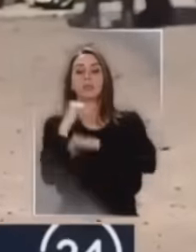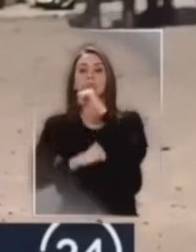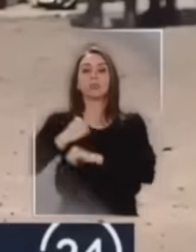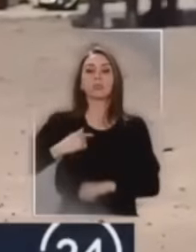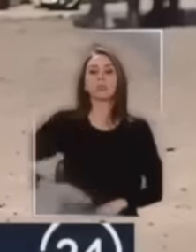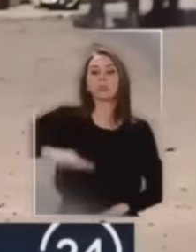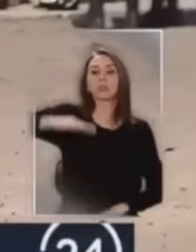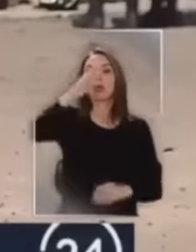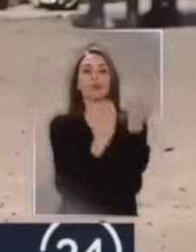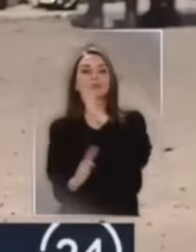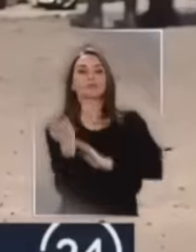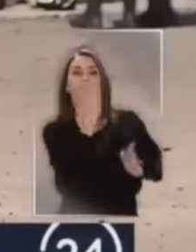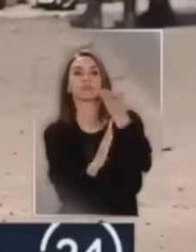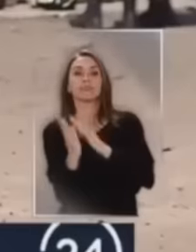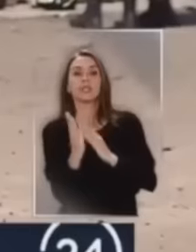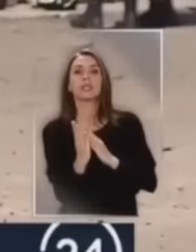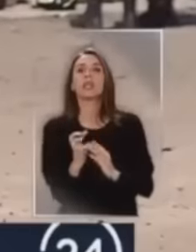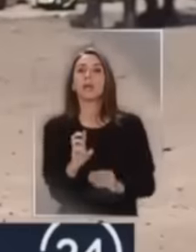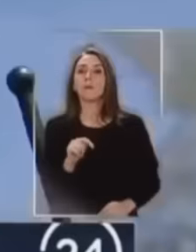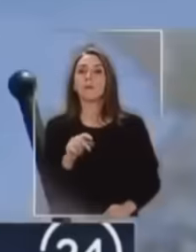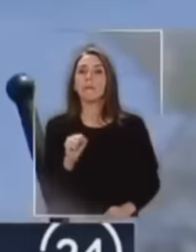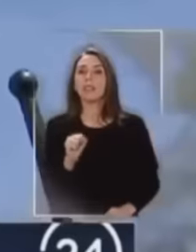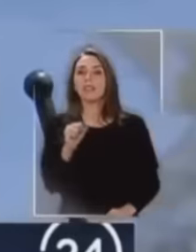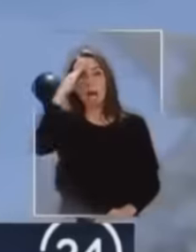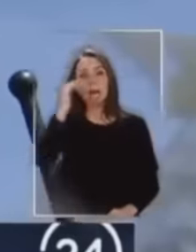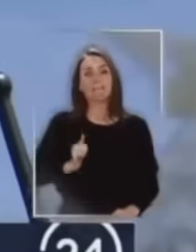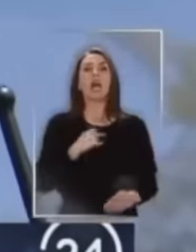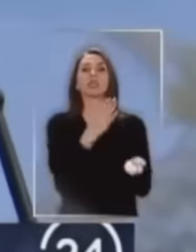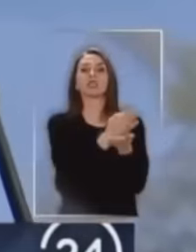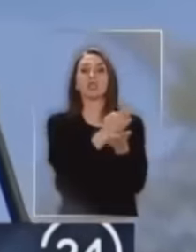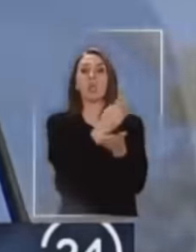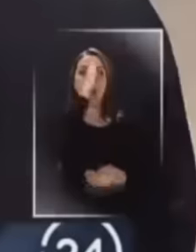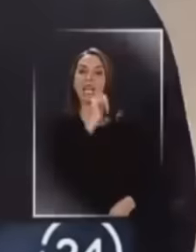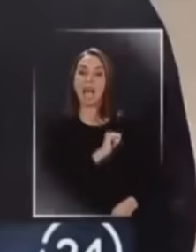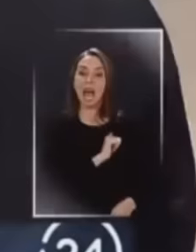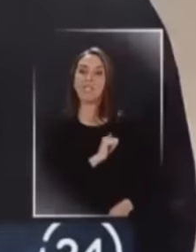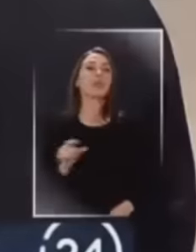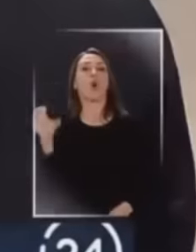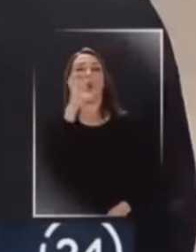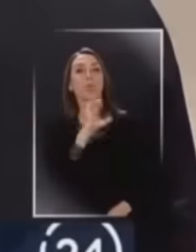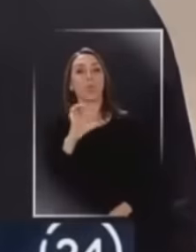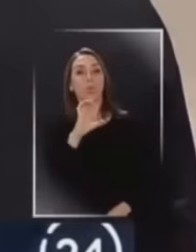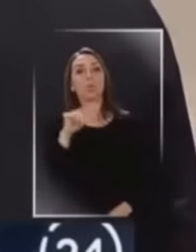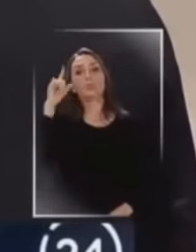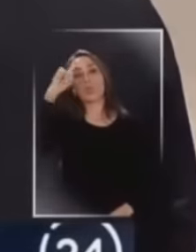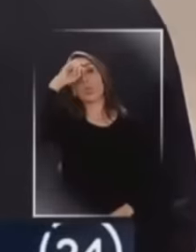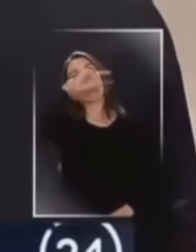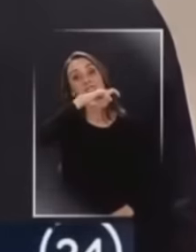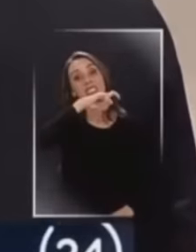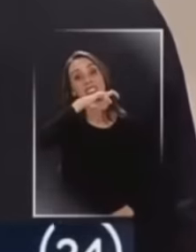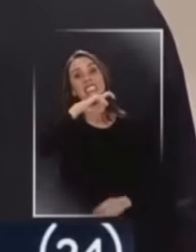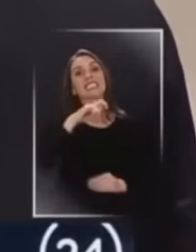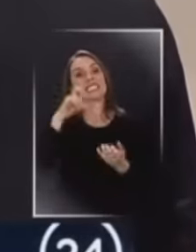marciales. También estuve en pentatlón militar cuando estuve en la escuela de carabineros. El curso en sí es difícil, tiene